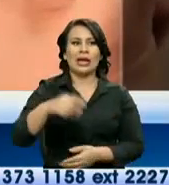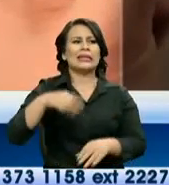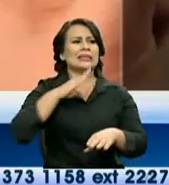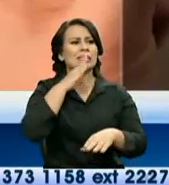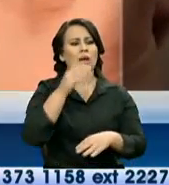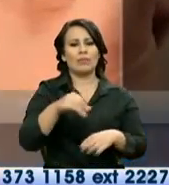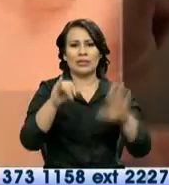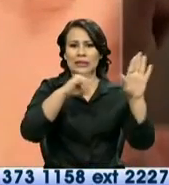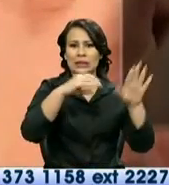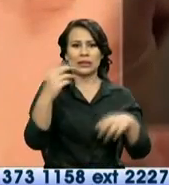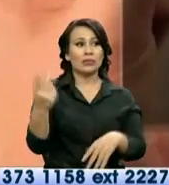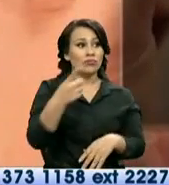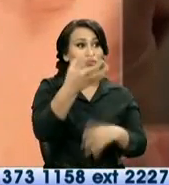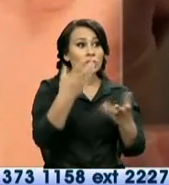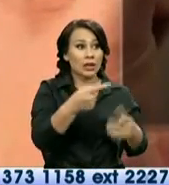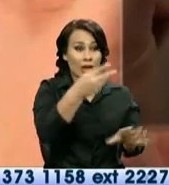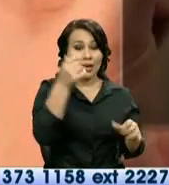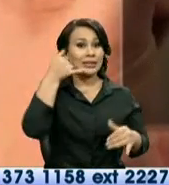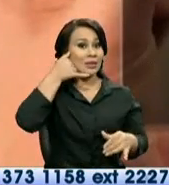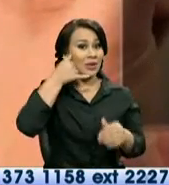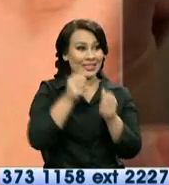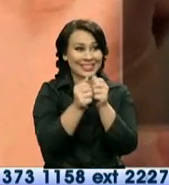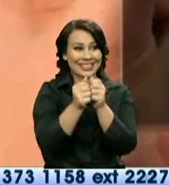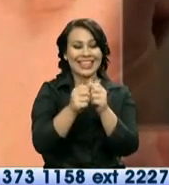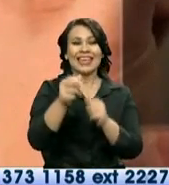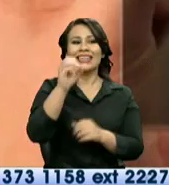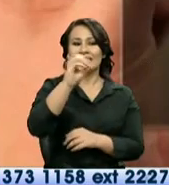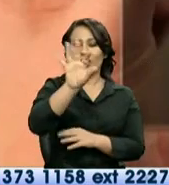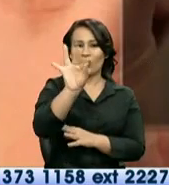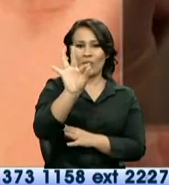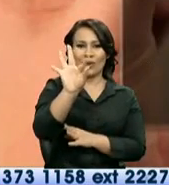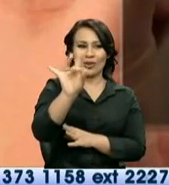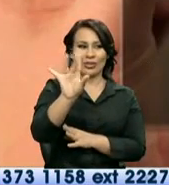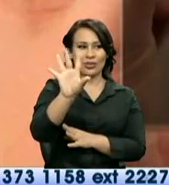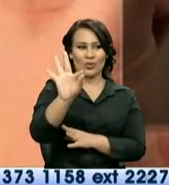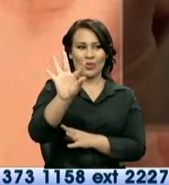sus pedidos, lo podrá hacer con Rosita Rojas al